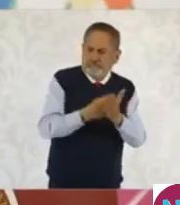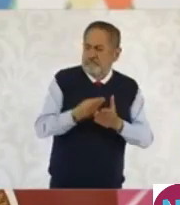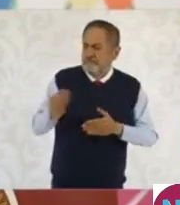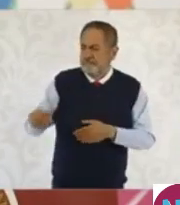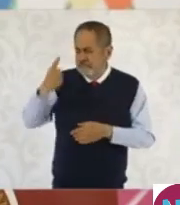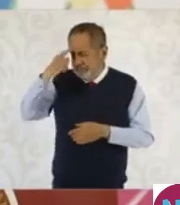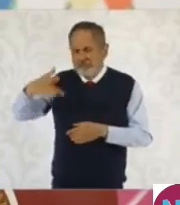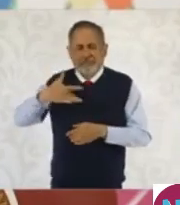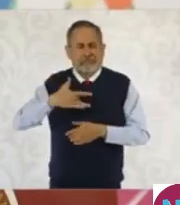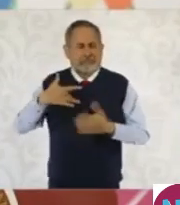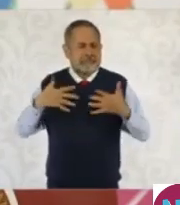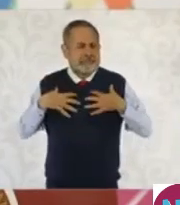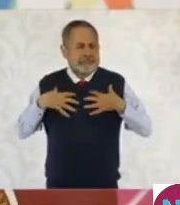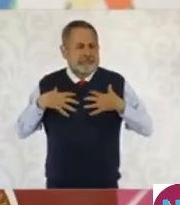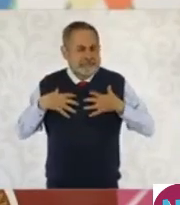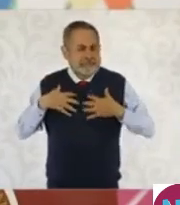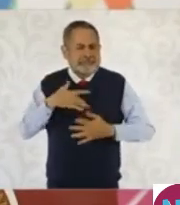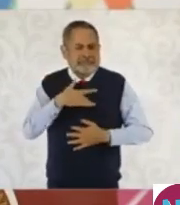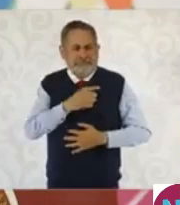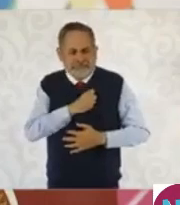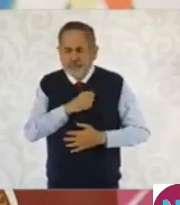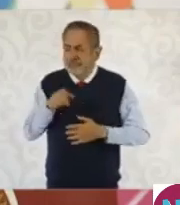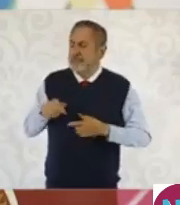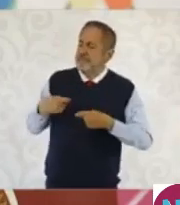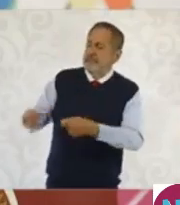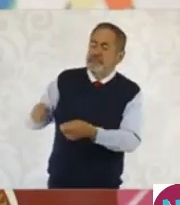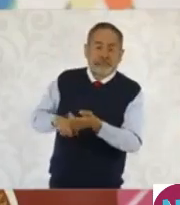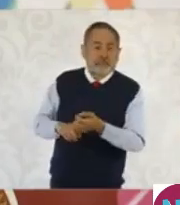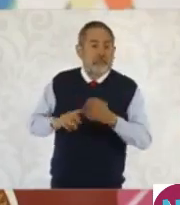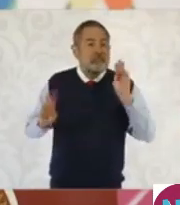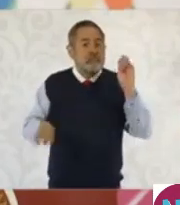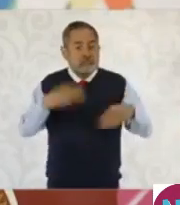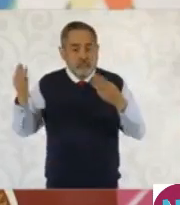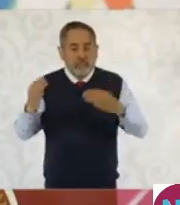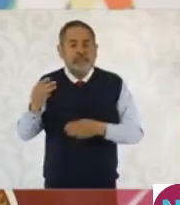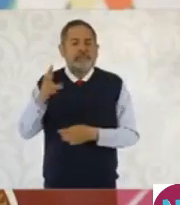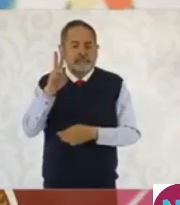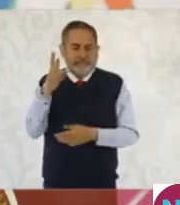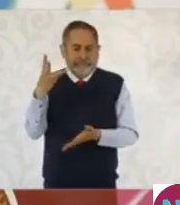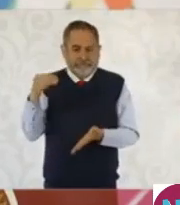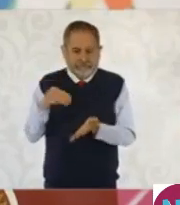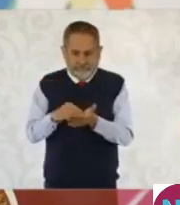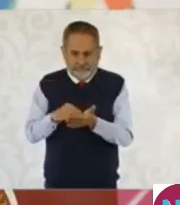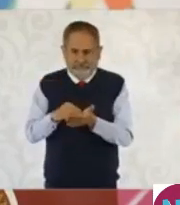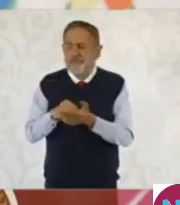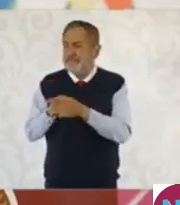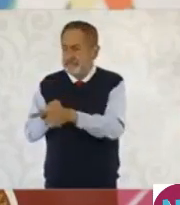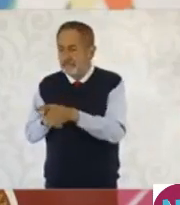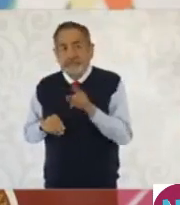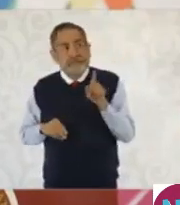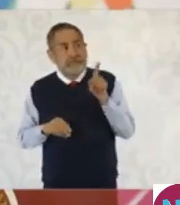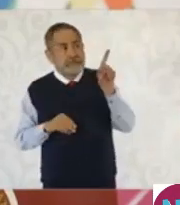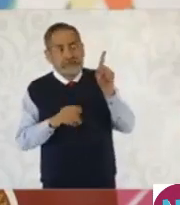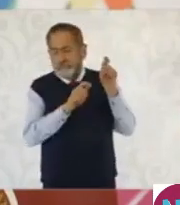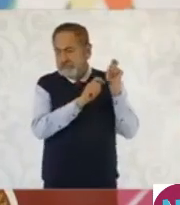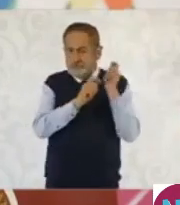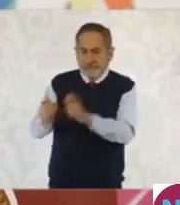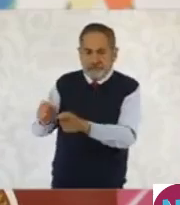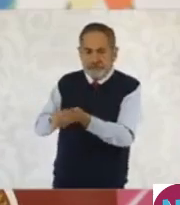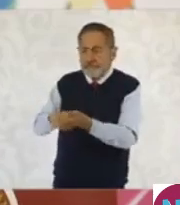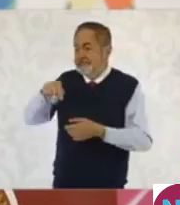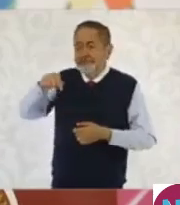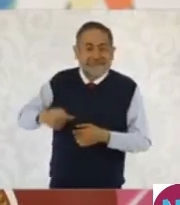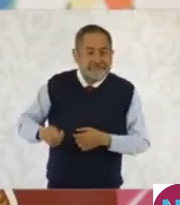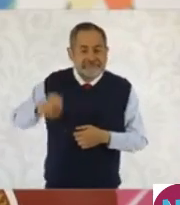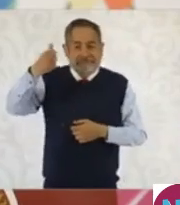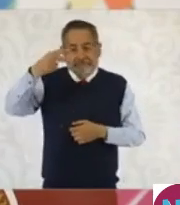Torácico. Este reconocimiento lo tienen 3,000 hospitales del mundo, pero este hospital, el de Cardiología Siglo XXI, es el primero